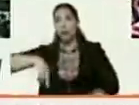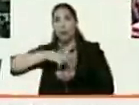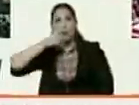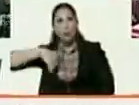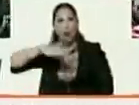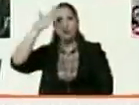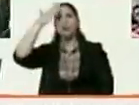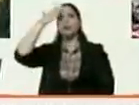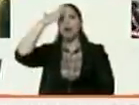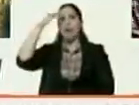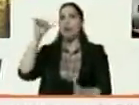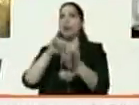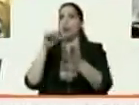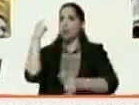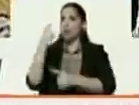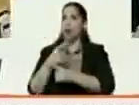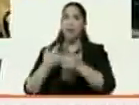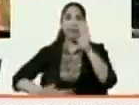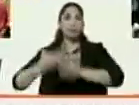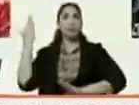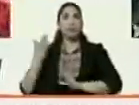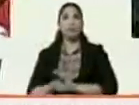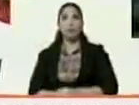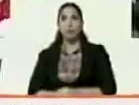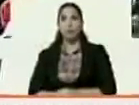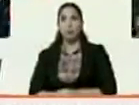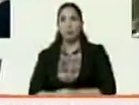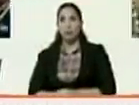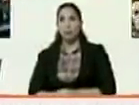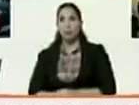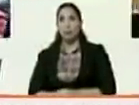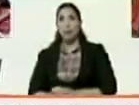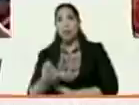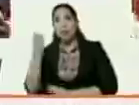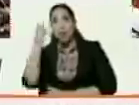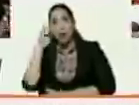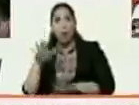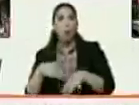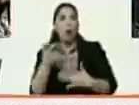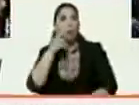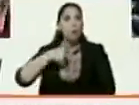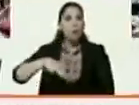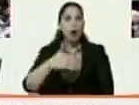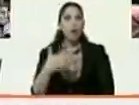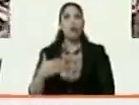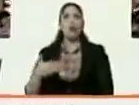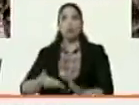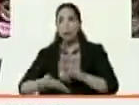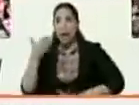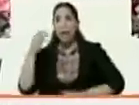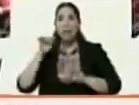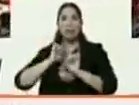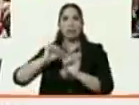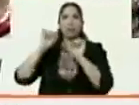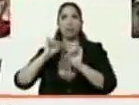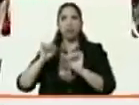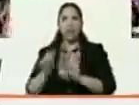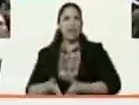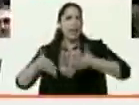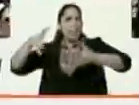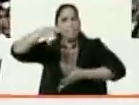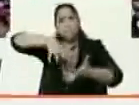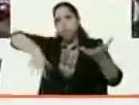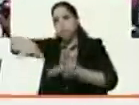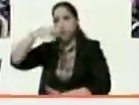sabe para dónde tiene que ir. Será el día que el pueblo salga a protestar, será una gran rebelión